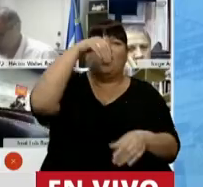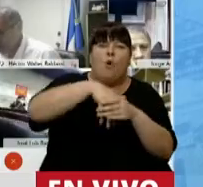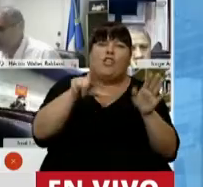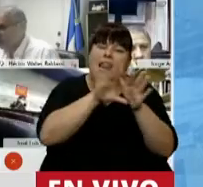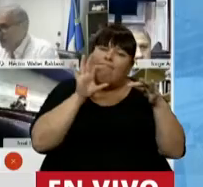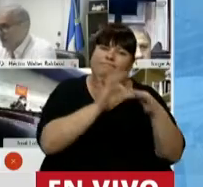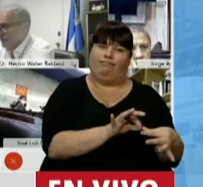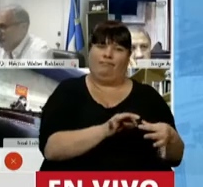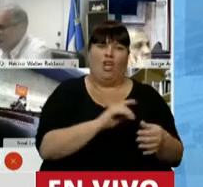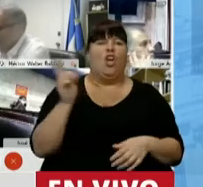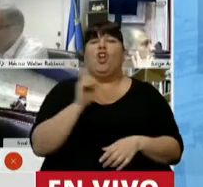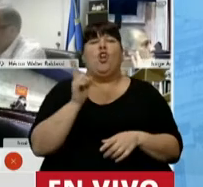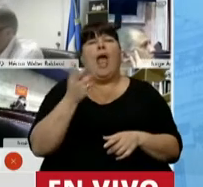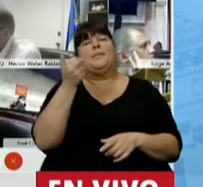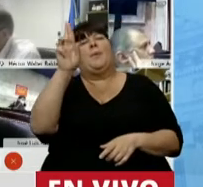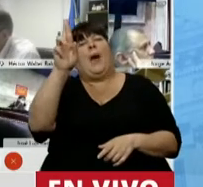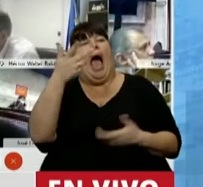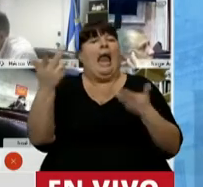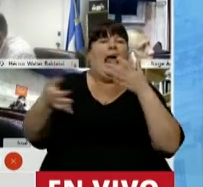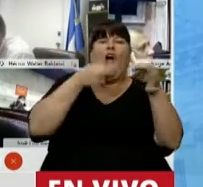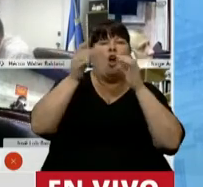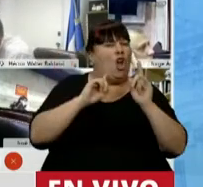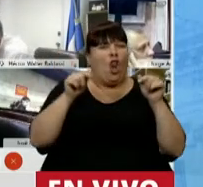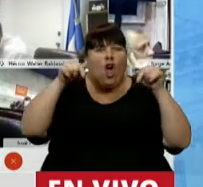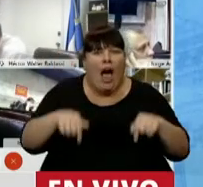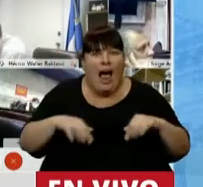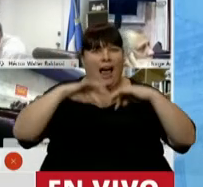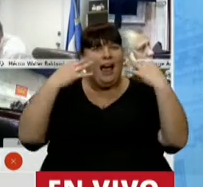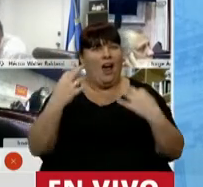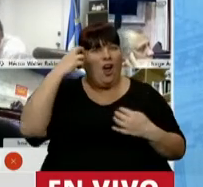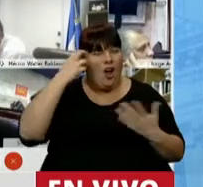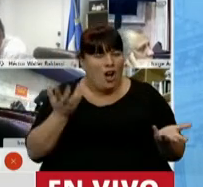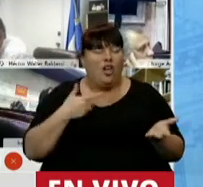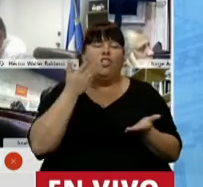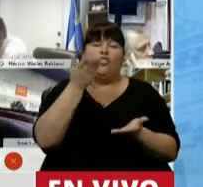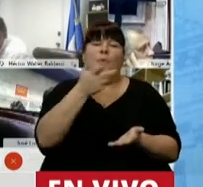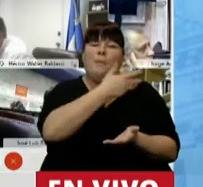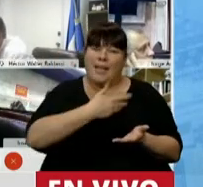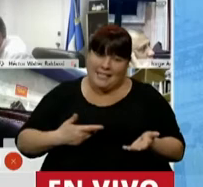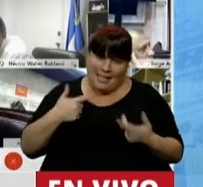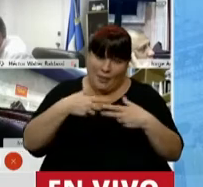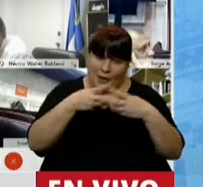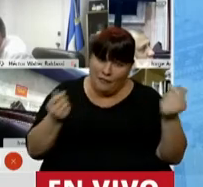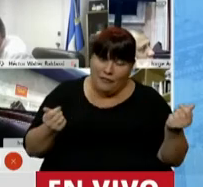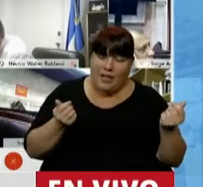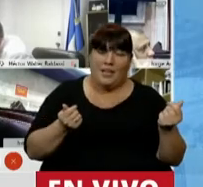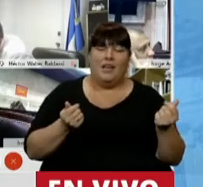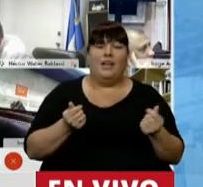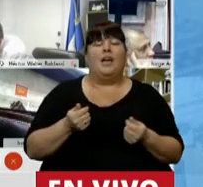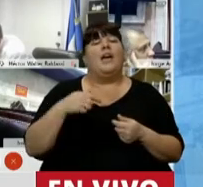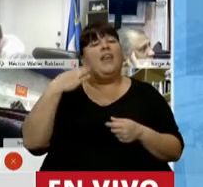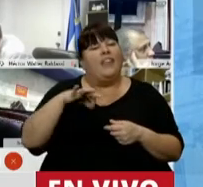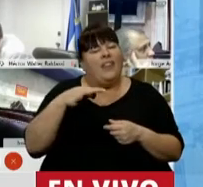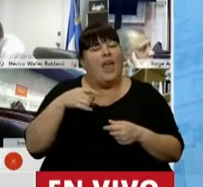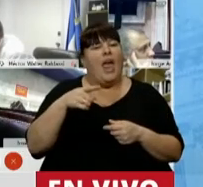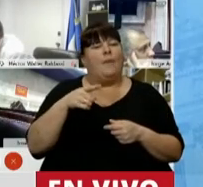ley. No estamos en un bar de la esquina, estamos acá adentro. Así que yo lo que pido, señor presidente, para terminar, es